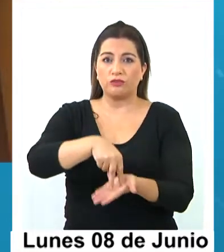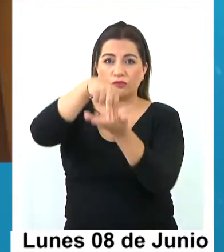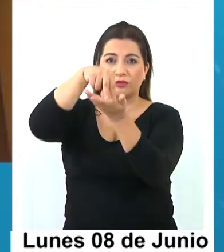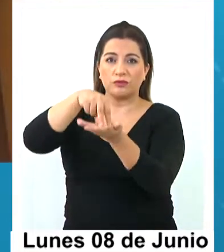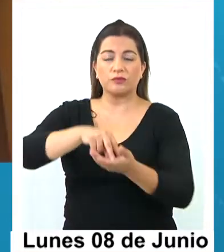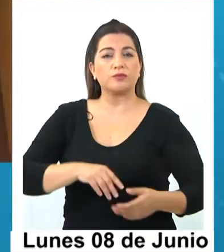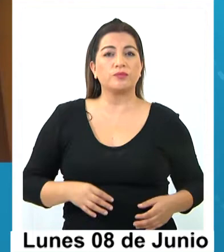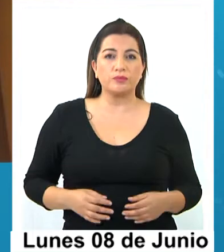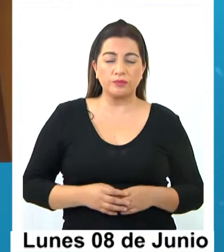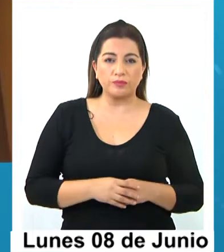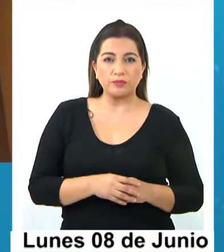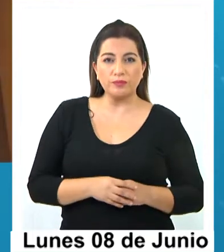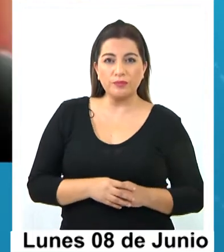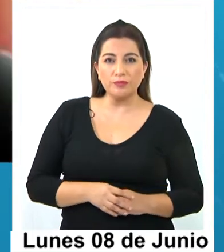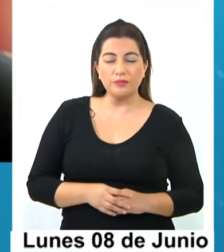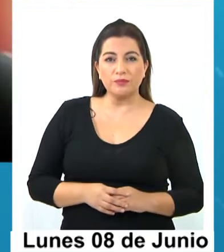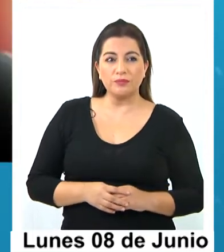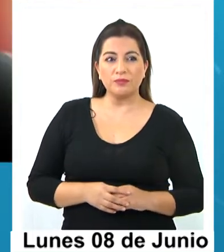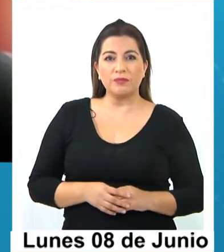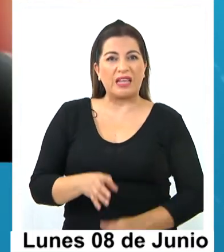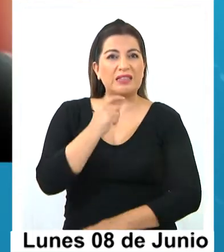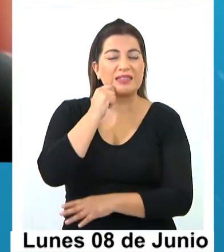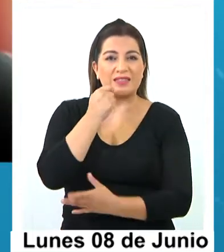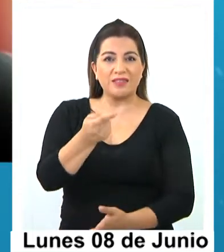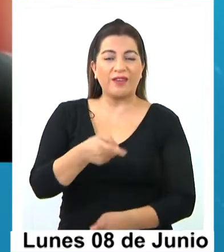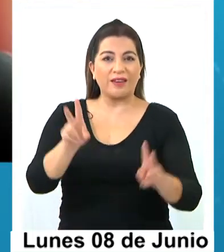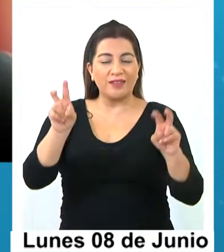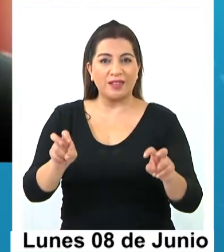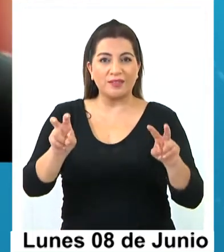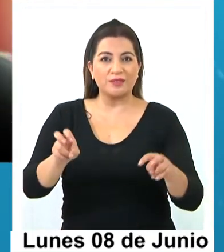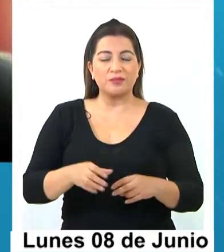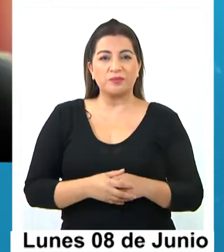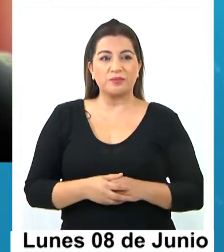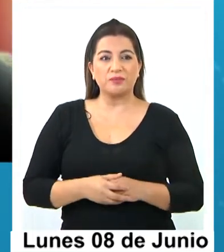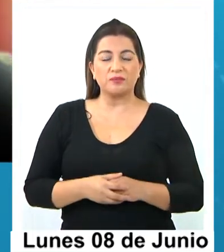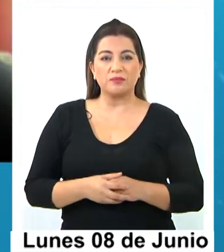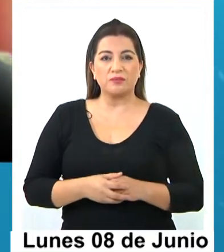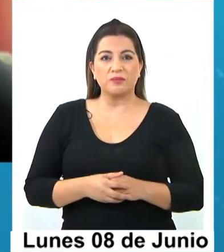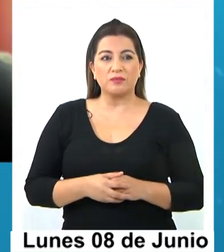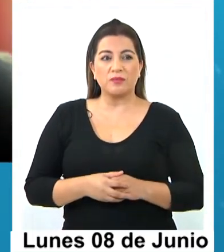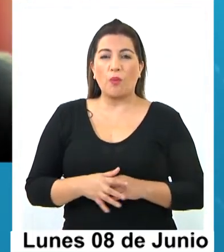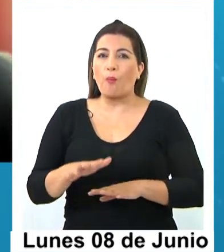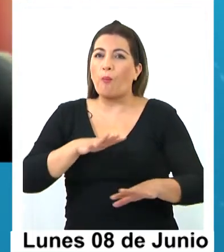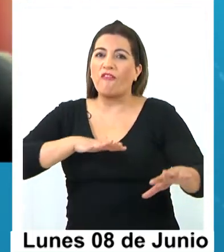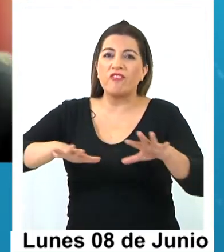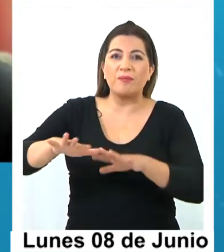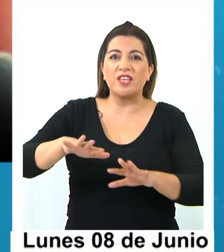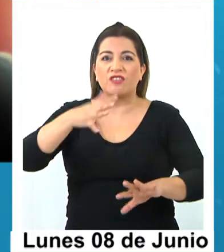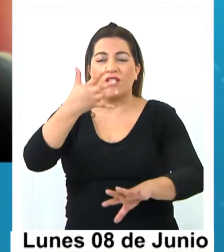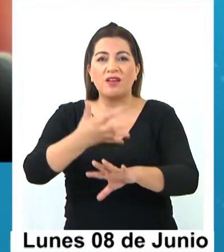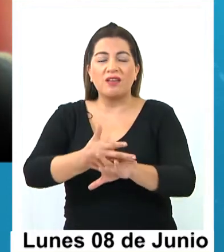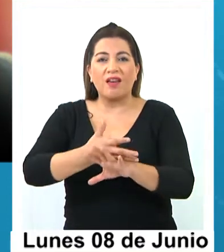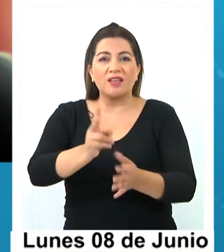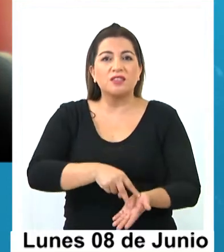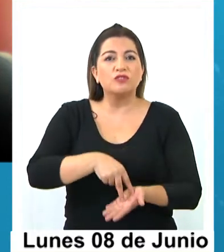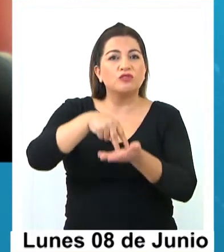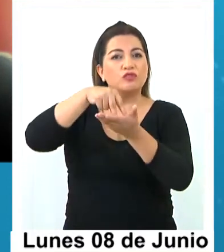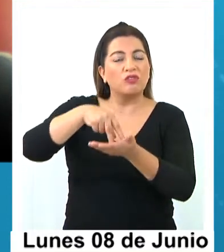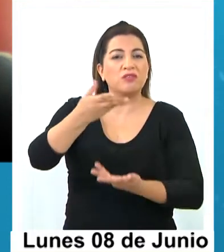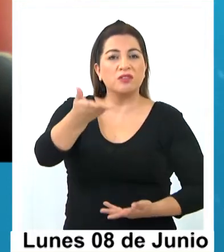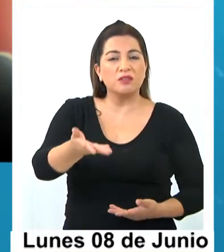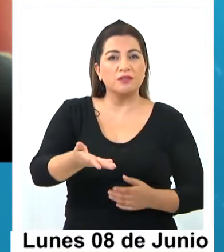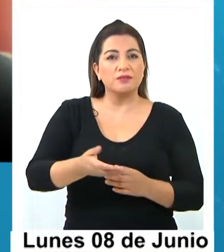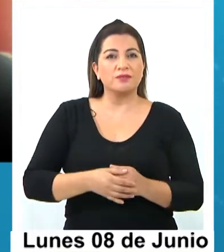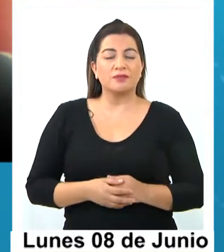Franca. ¿Esto qué significa en términos de la cantidad de movimiento que tiene la zona franca, Rubén? Sabemos